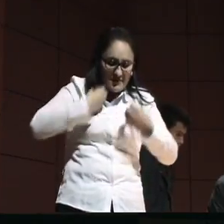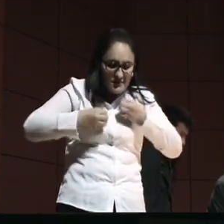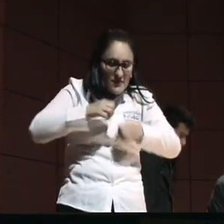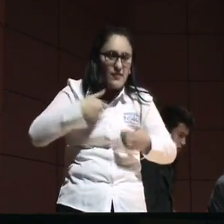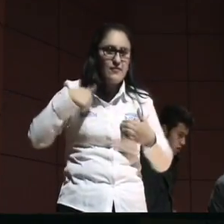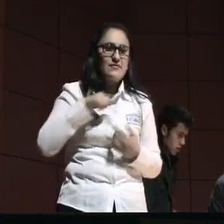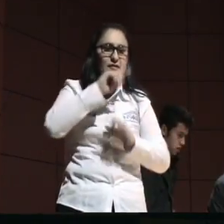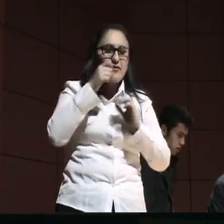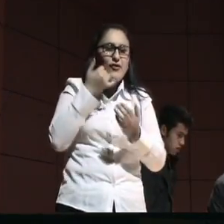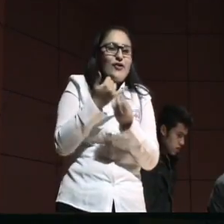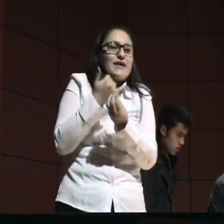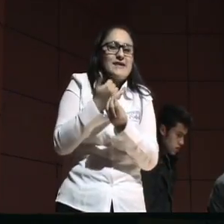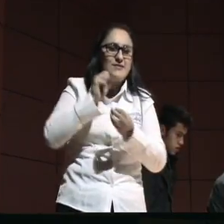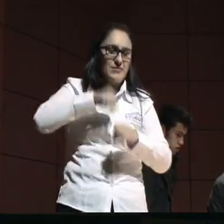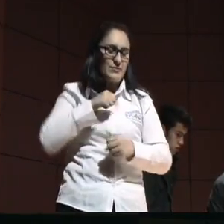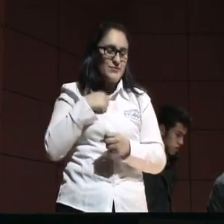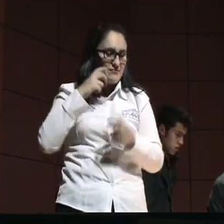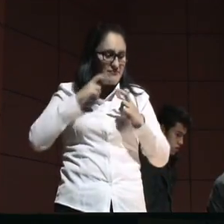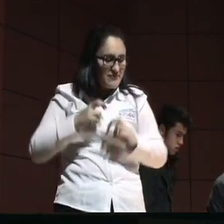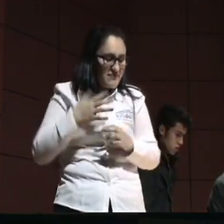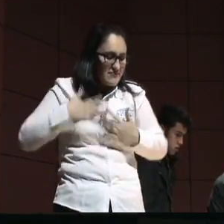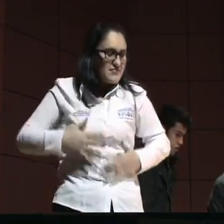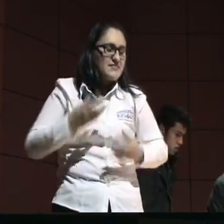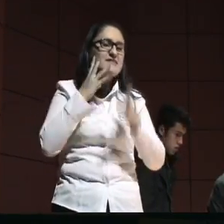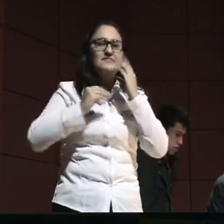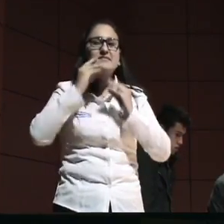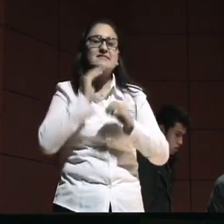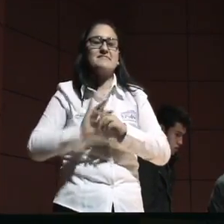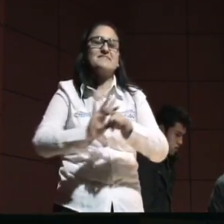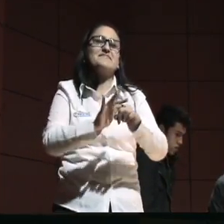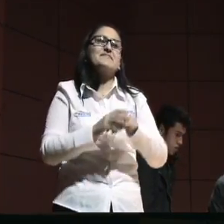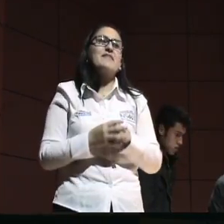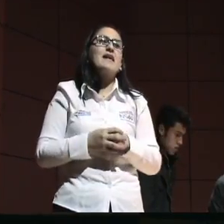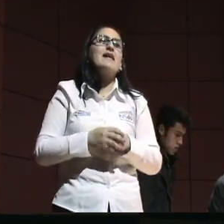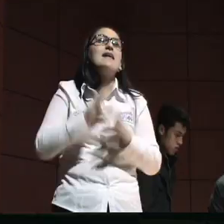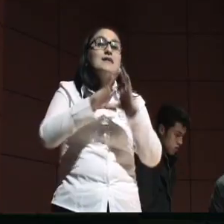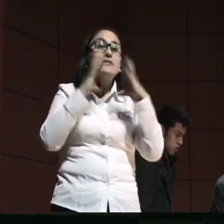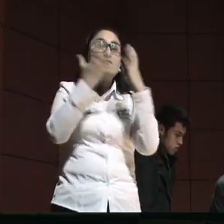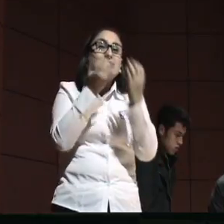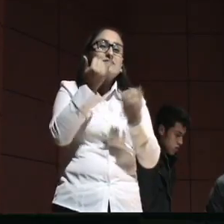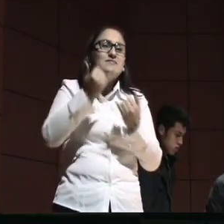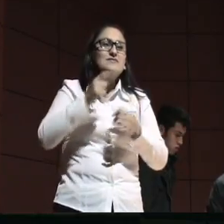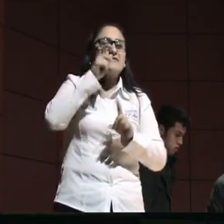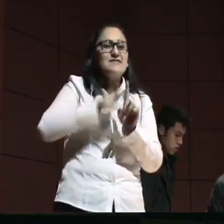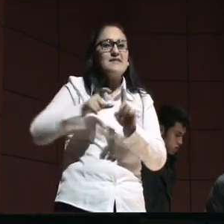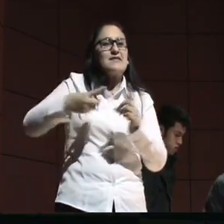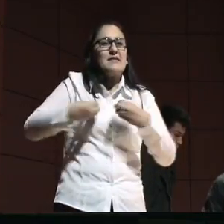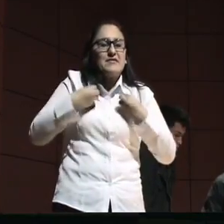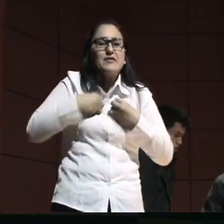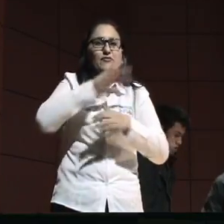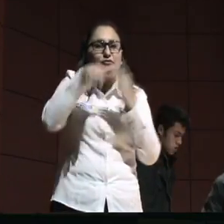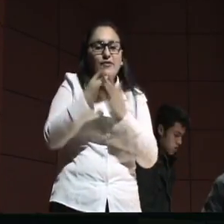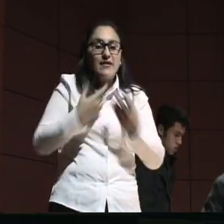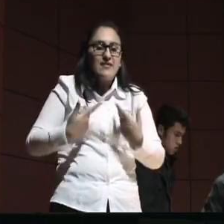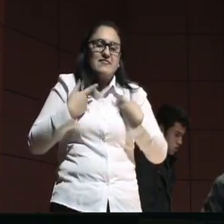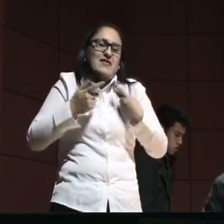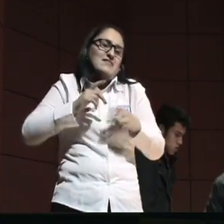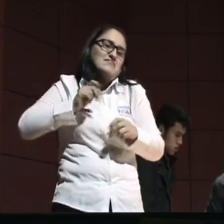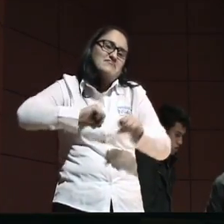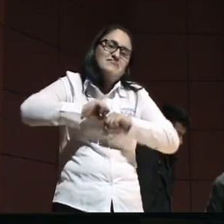posibilita la experiencia perceptiva. Siendo ese estar en el mundo en el cual el sujeto va a vivir